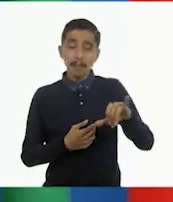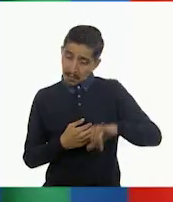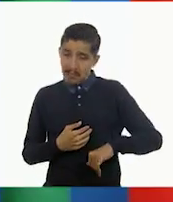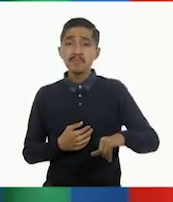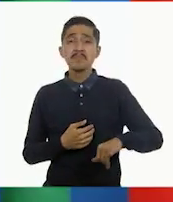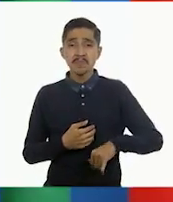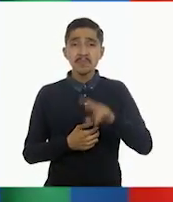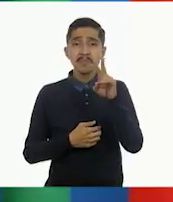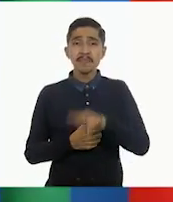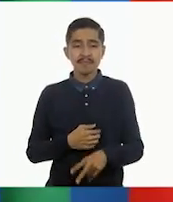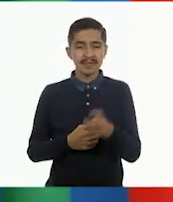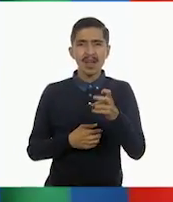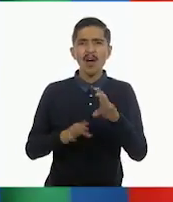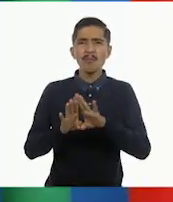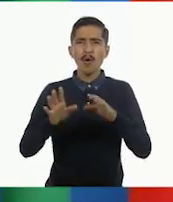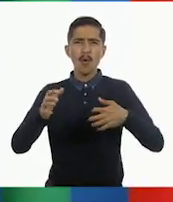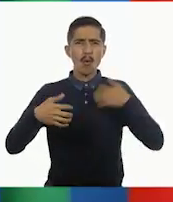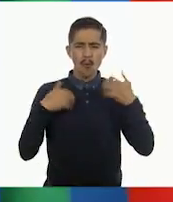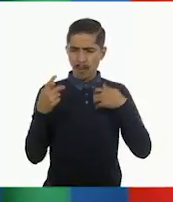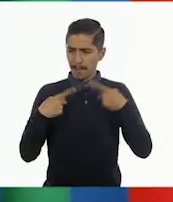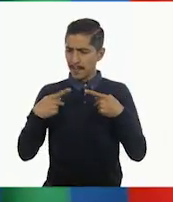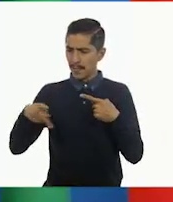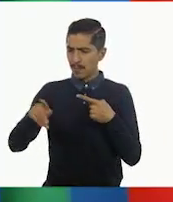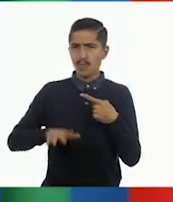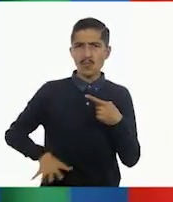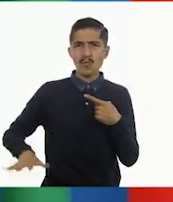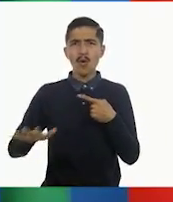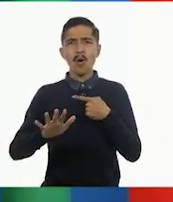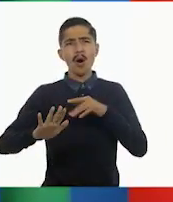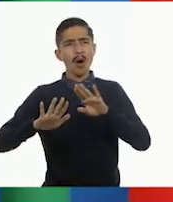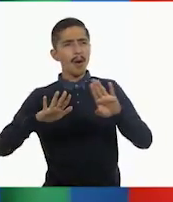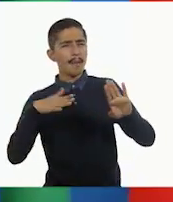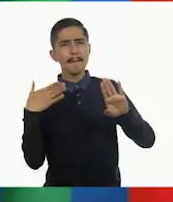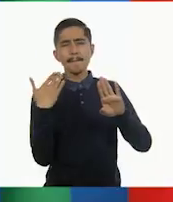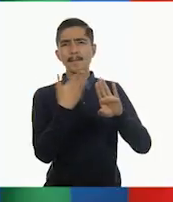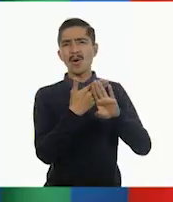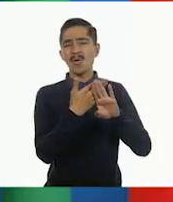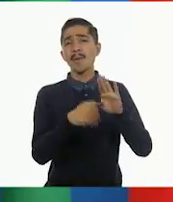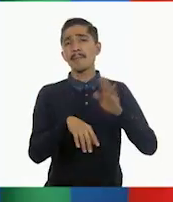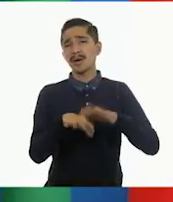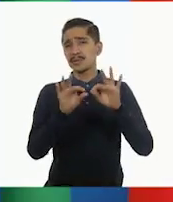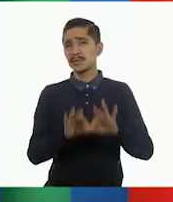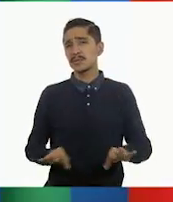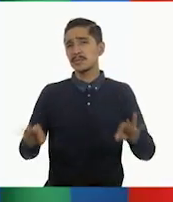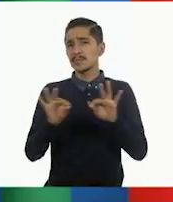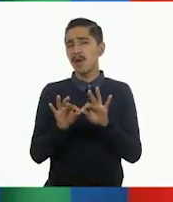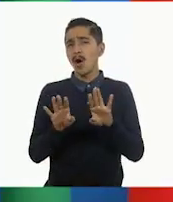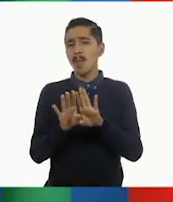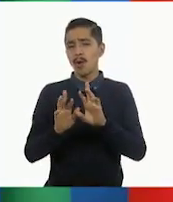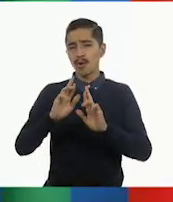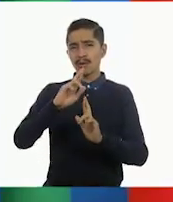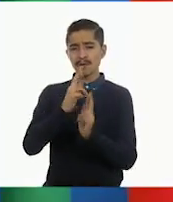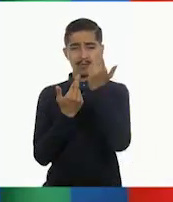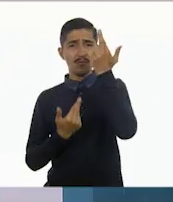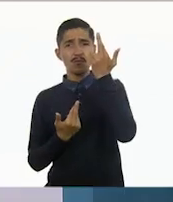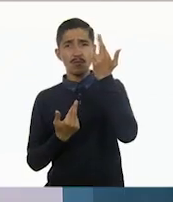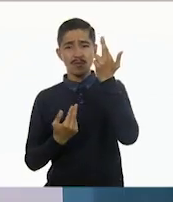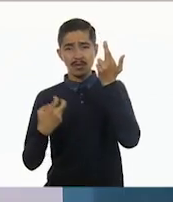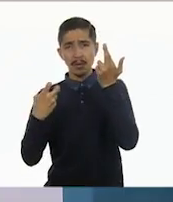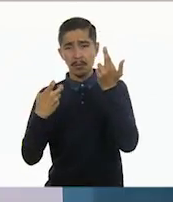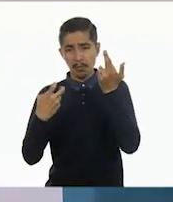que estas inconformidades del pueblo hayan ocasionado algo tan importante como una revolución.